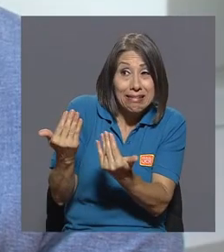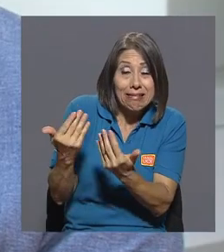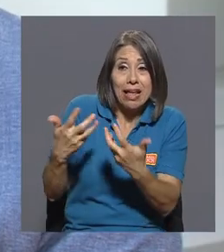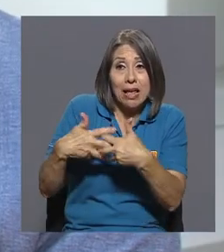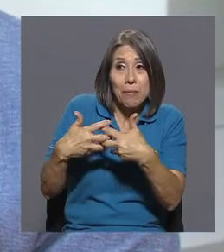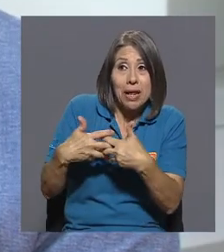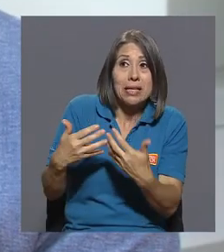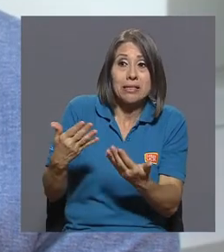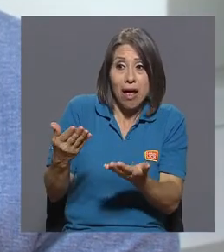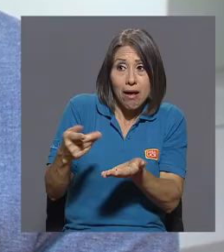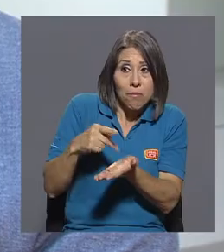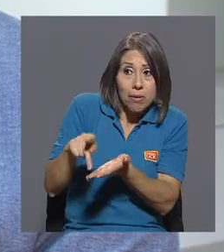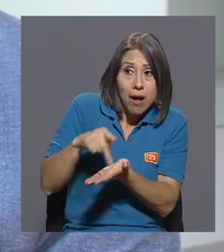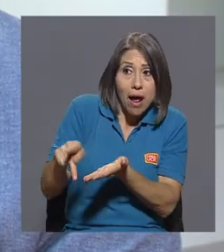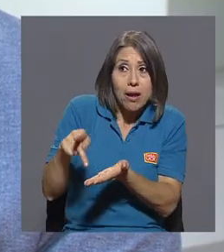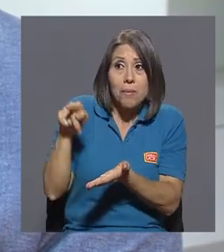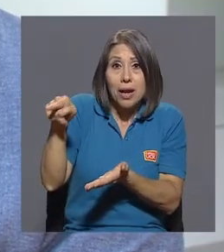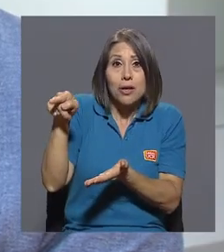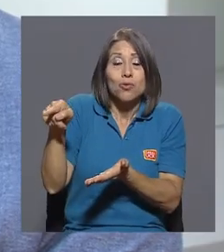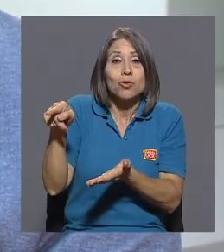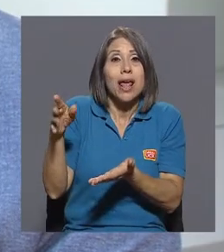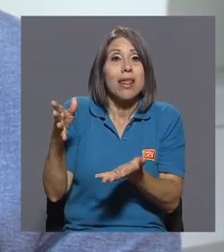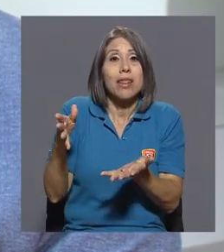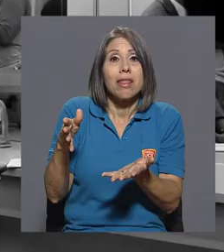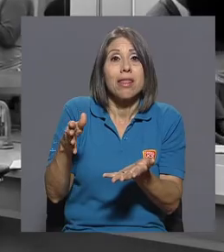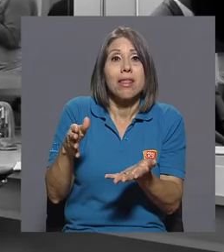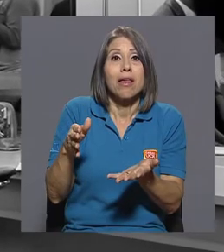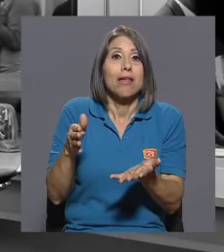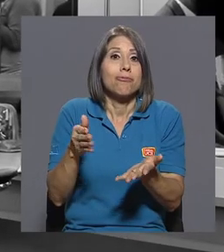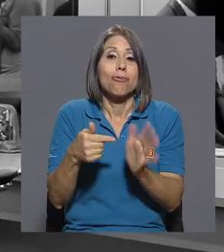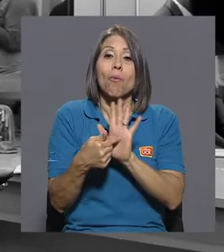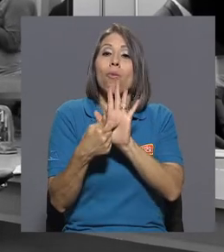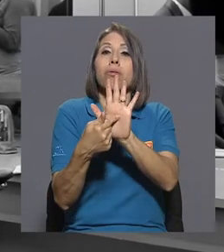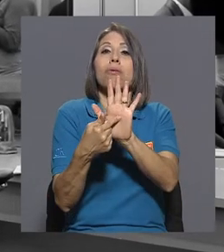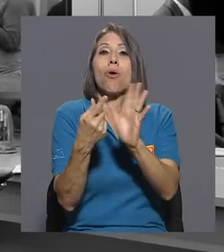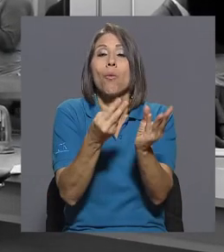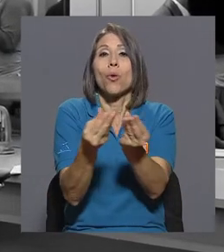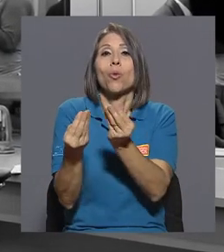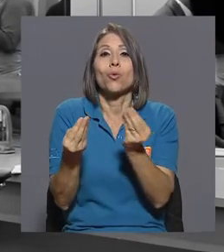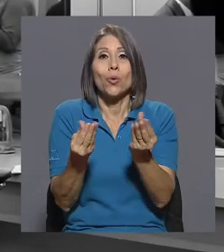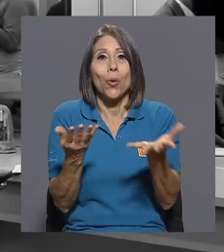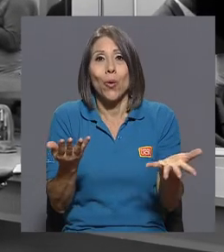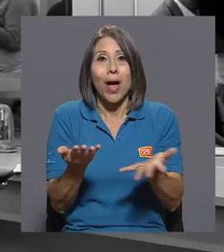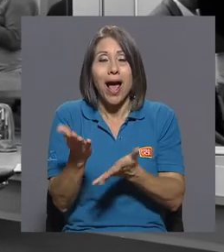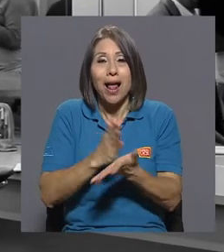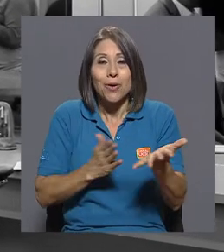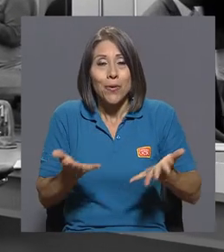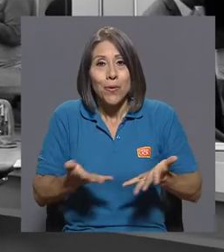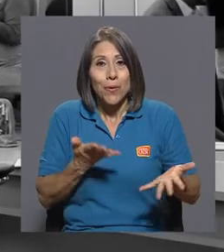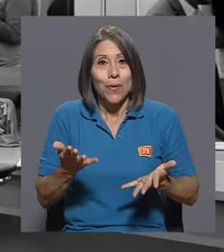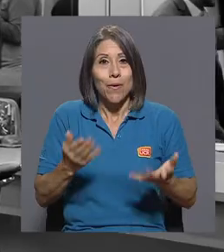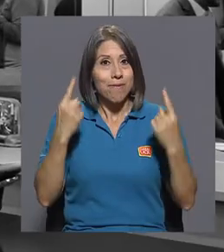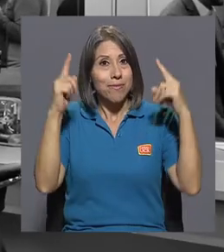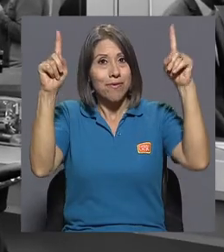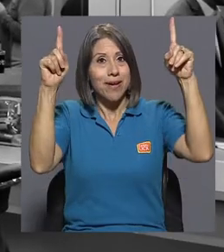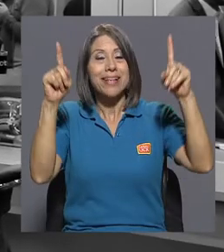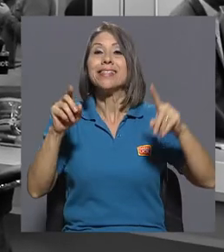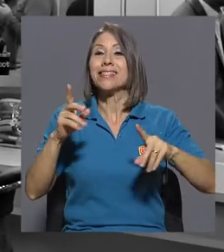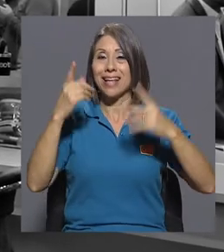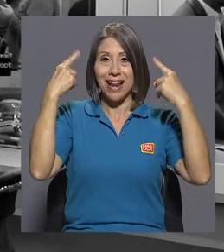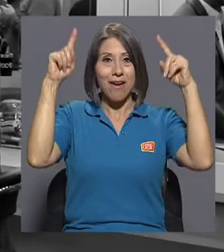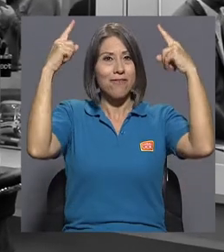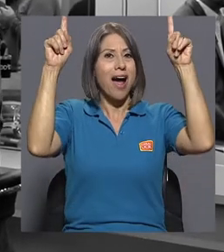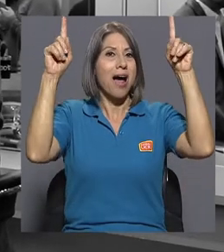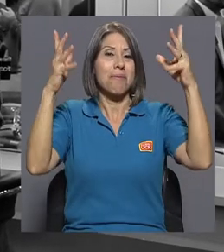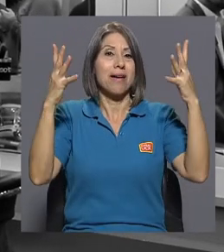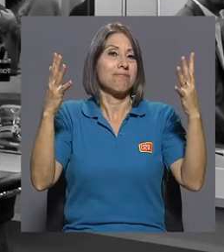Y bueno, como usted dice, la fama quema. La fama quema. Y la fama cambia a la gente, y lo cambia a